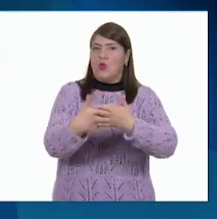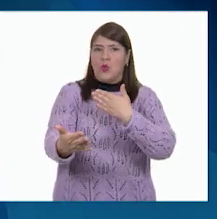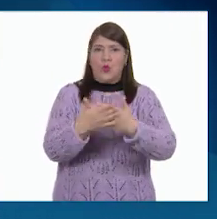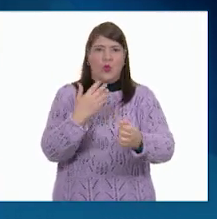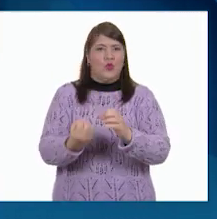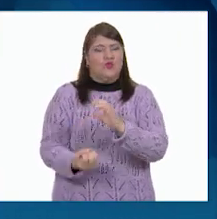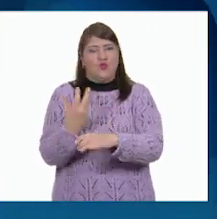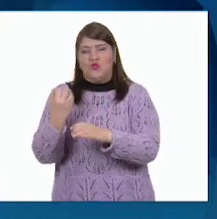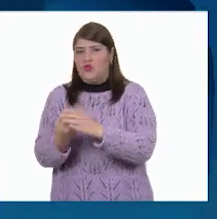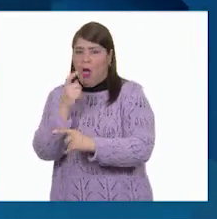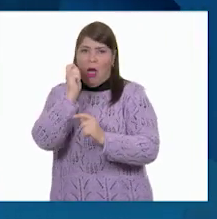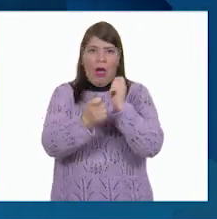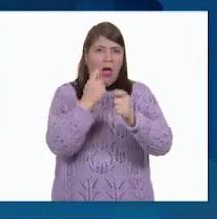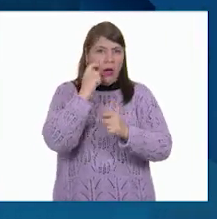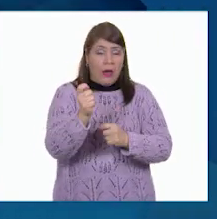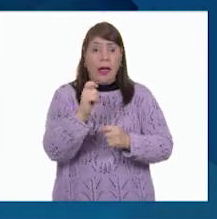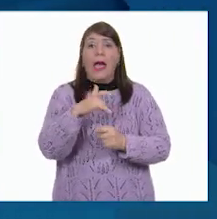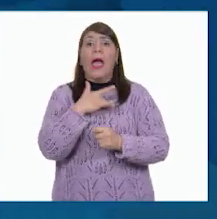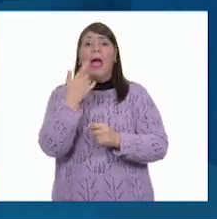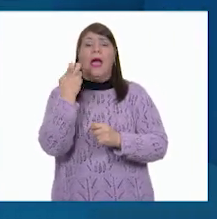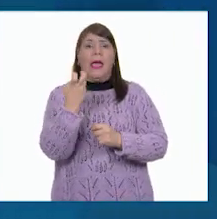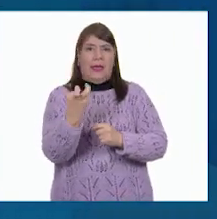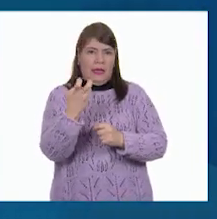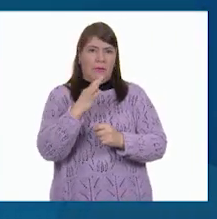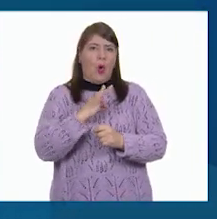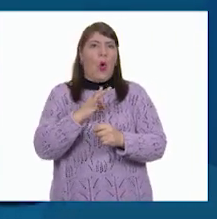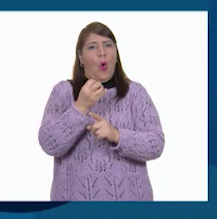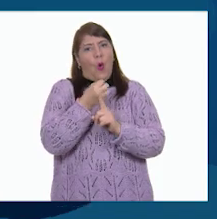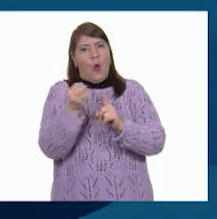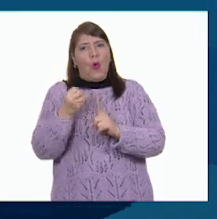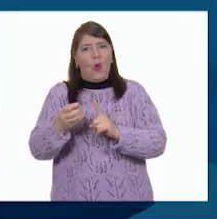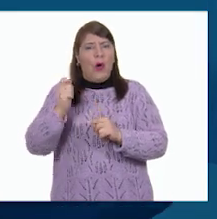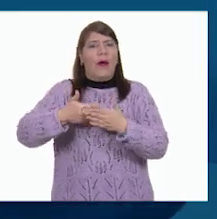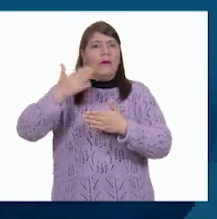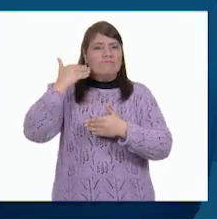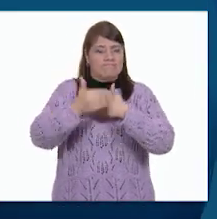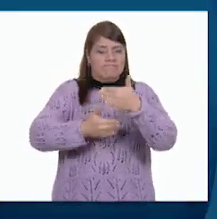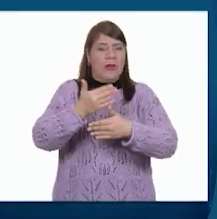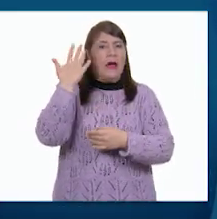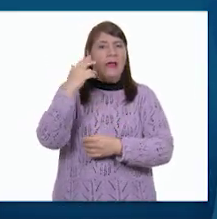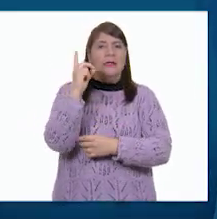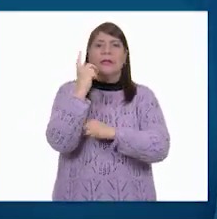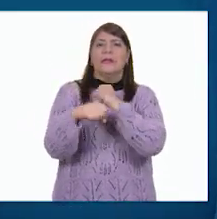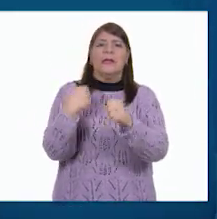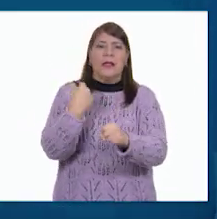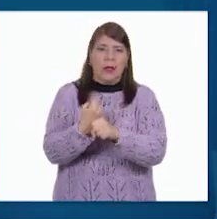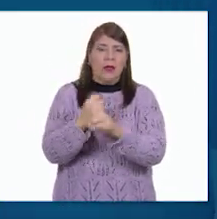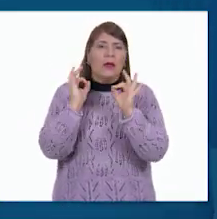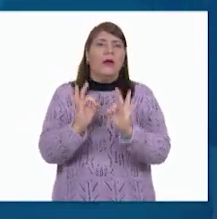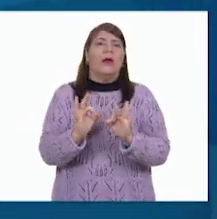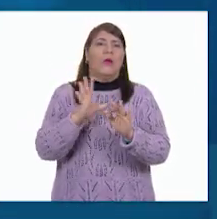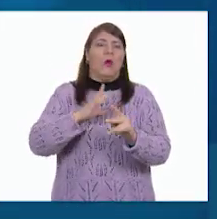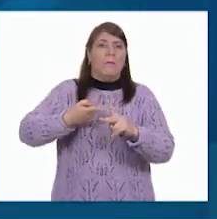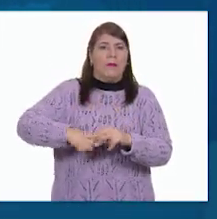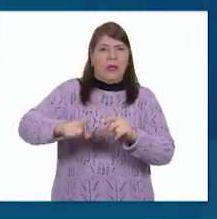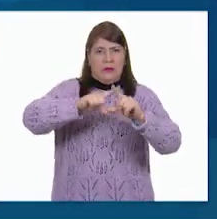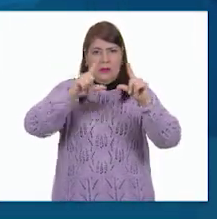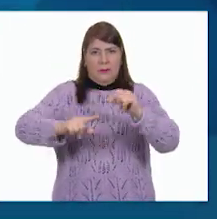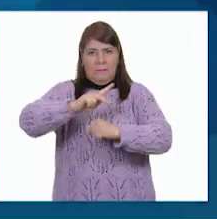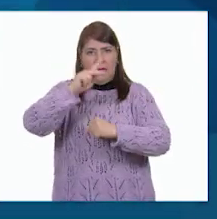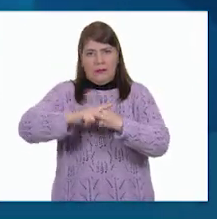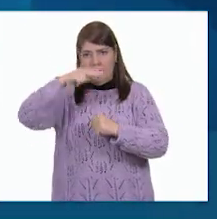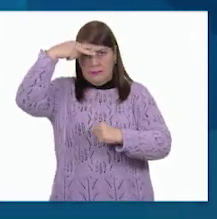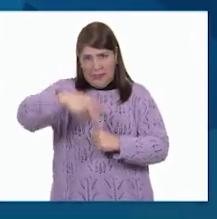cosmopolita, producto de aquel orden y progreso que desde hacía 30 años anidaba en la nación.